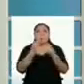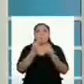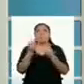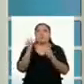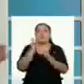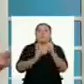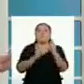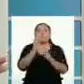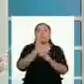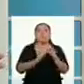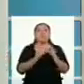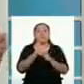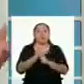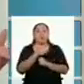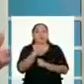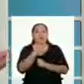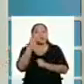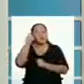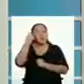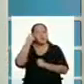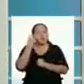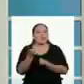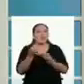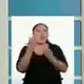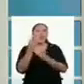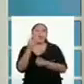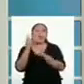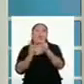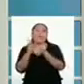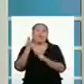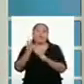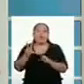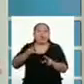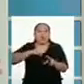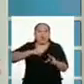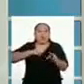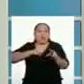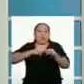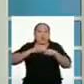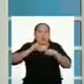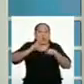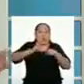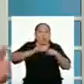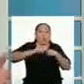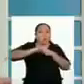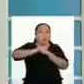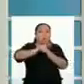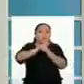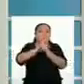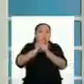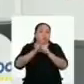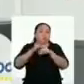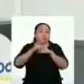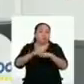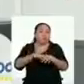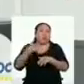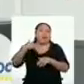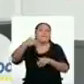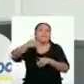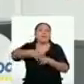personas hacen estimaciones sobre el número de personas infectadas por el COVID-19 que habrá en las próximas semanas.